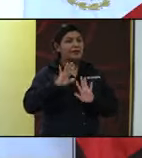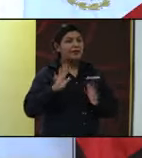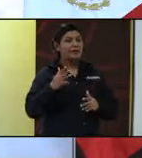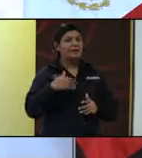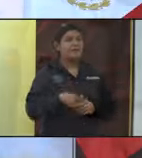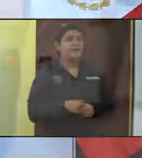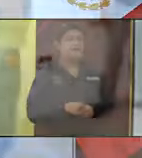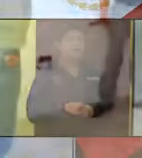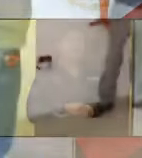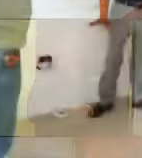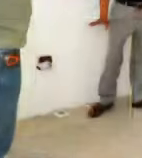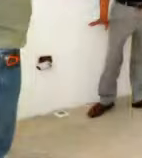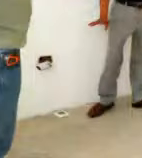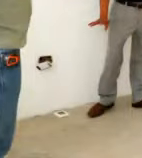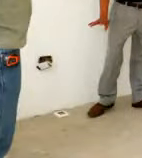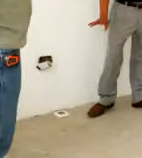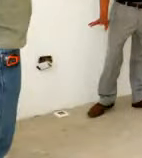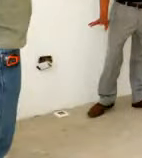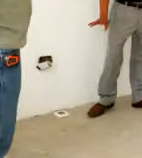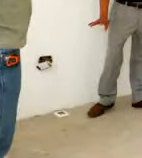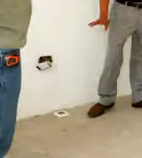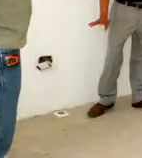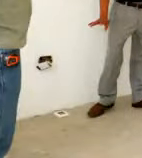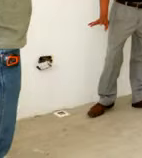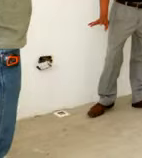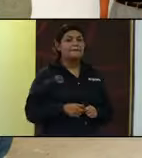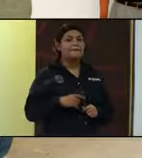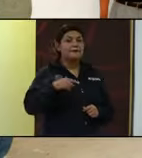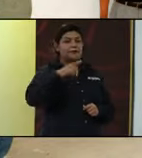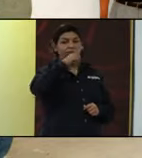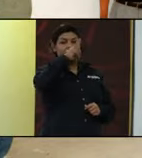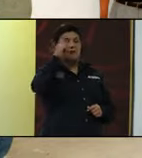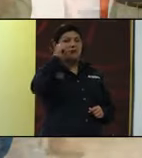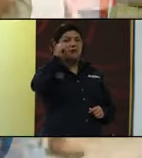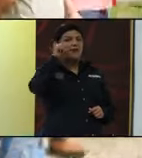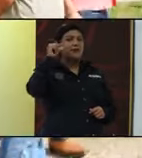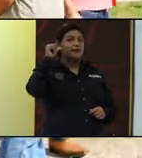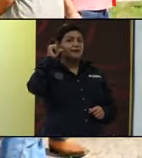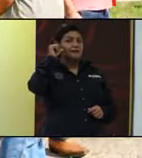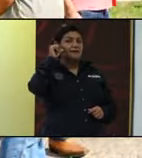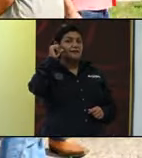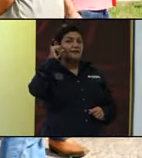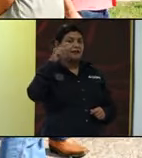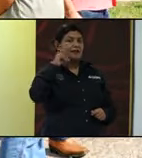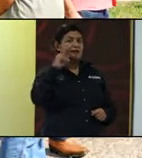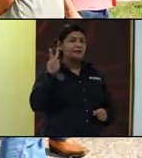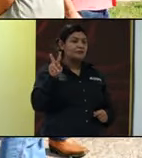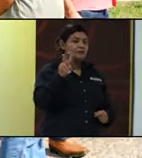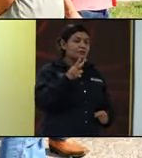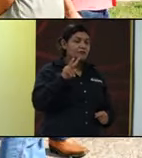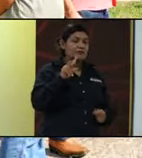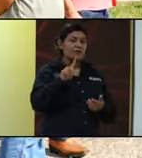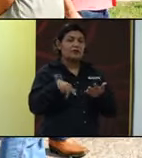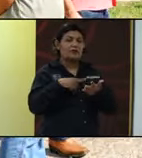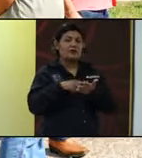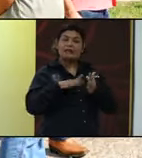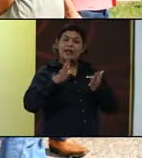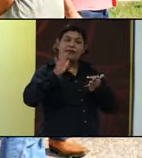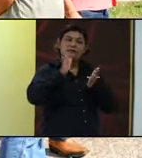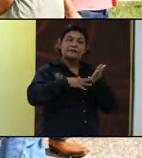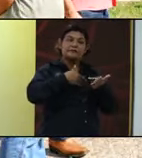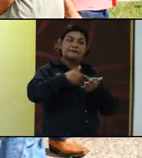más, vamos, aquí está, miren. En un momento, estas son fotos del día de ayer, andábamos revisando, ya la estamos pintando con